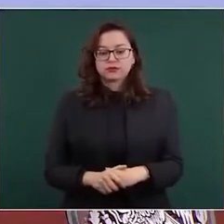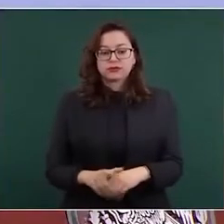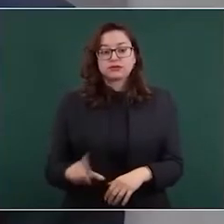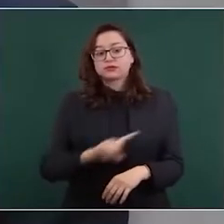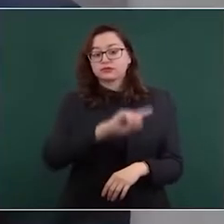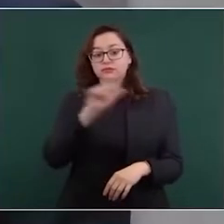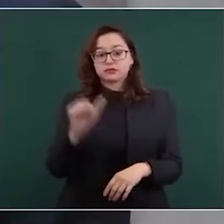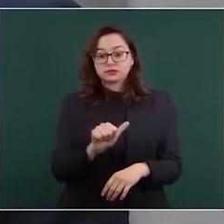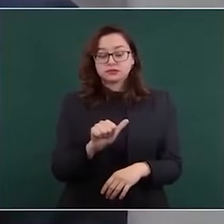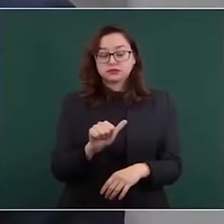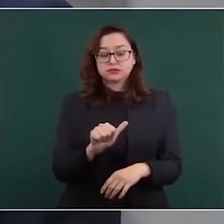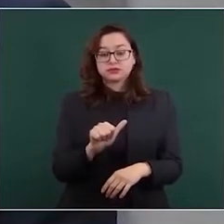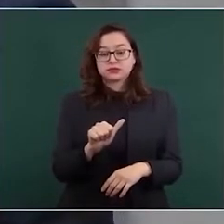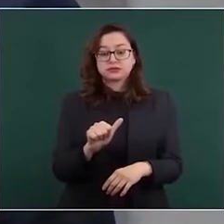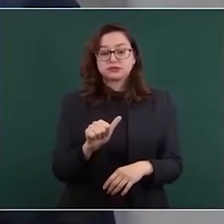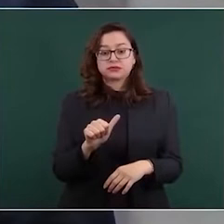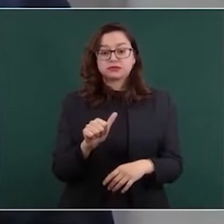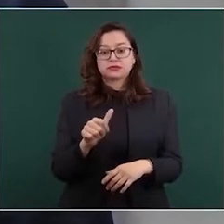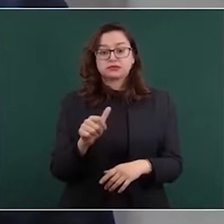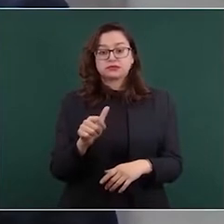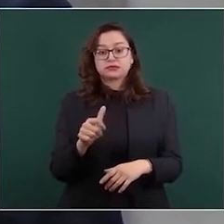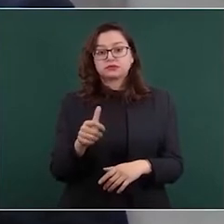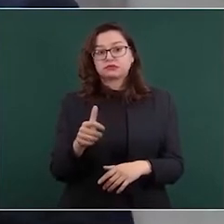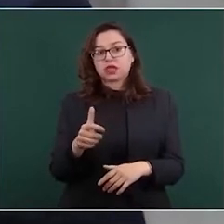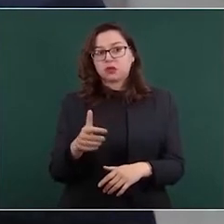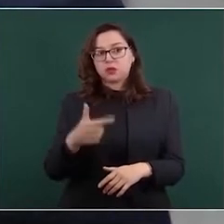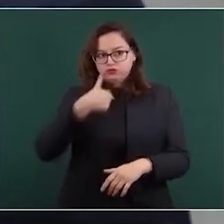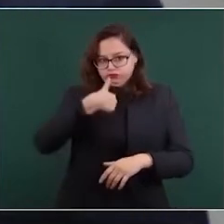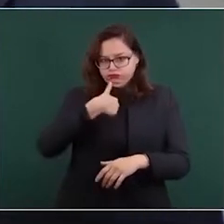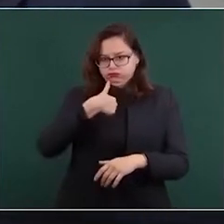Terminando el acto, pues va a haber como una hora